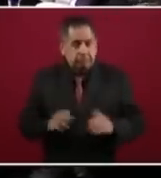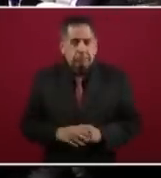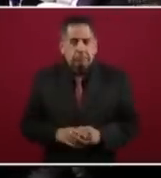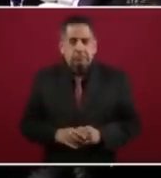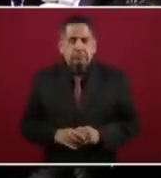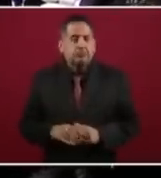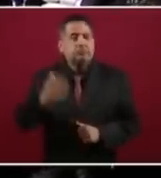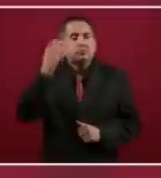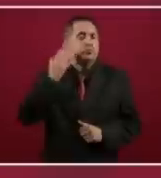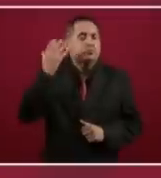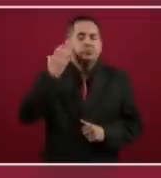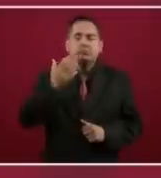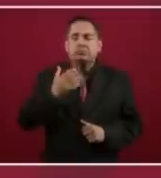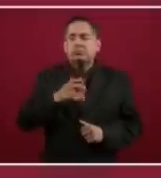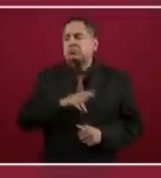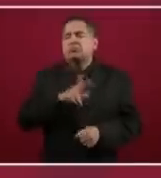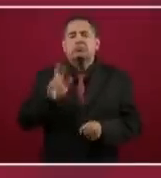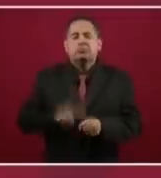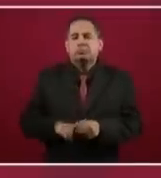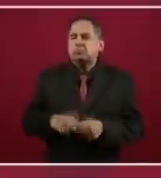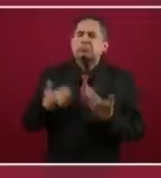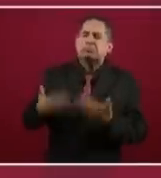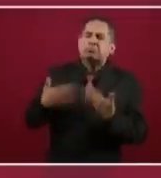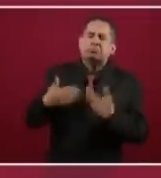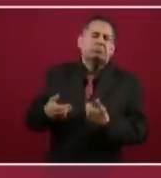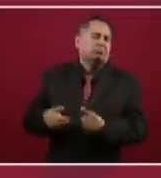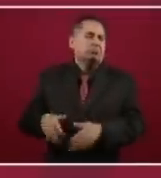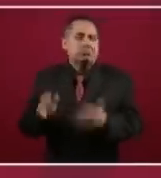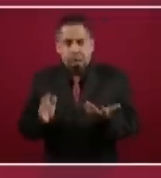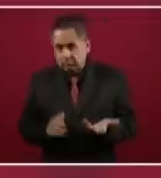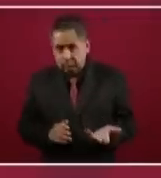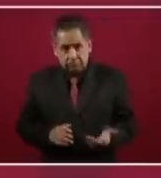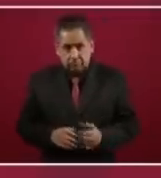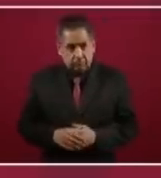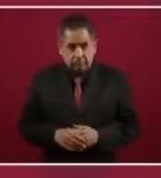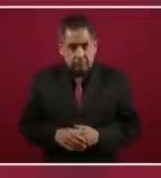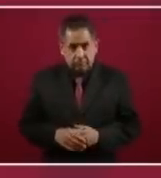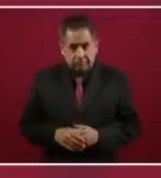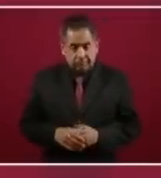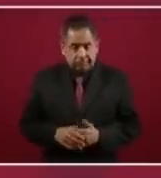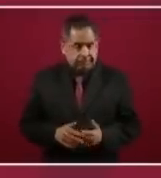como algo normal. Hay despachos